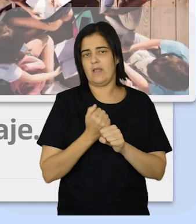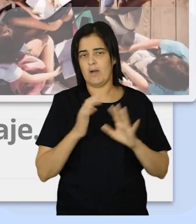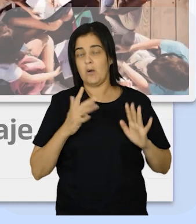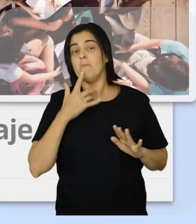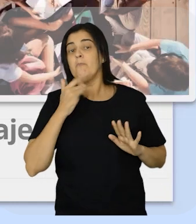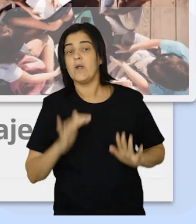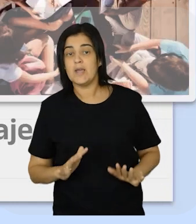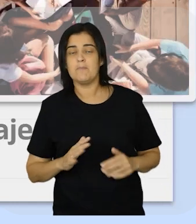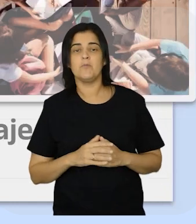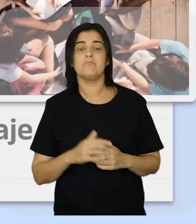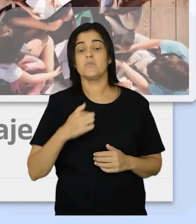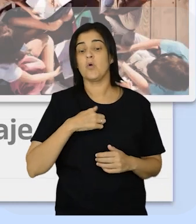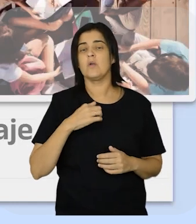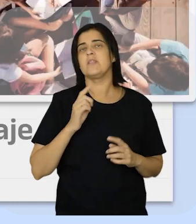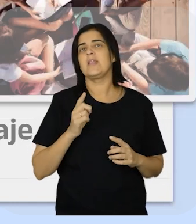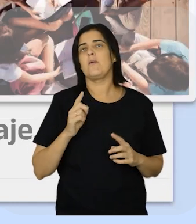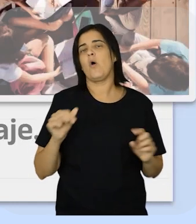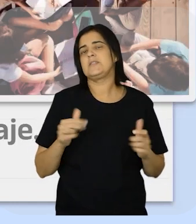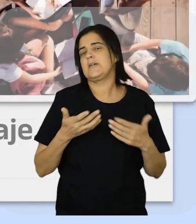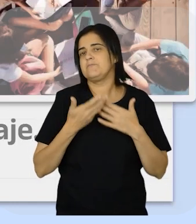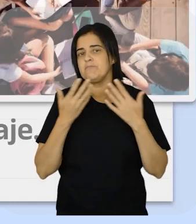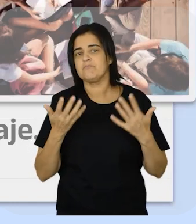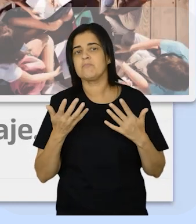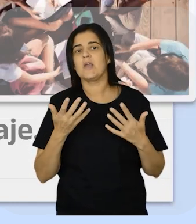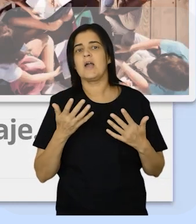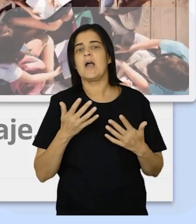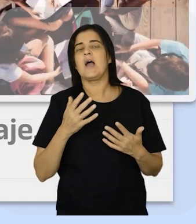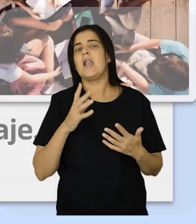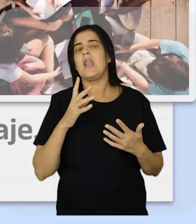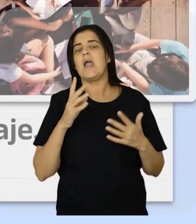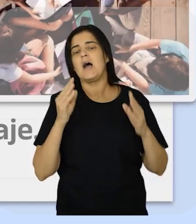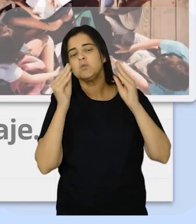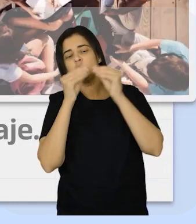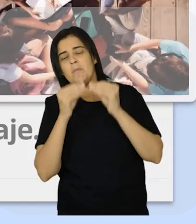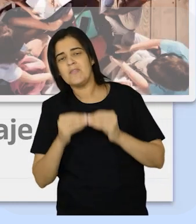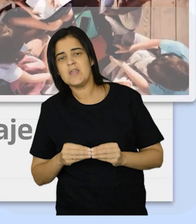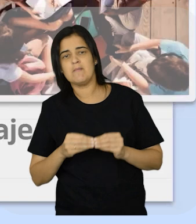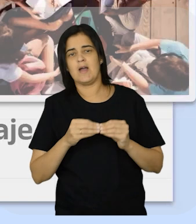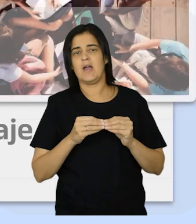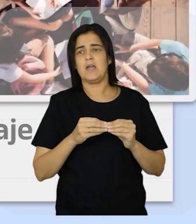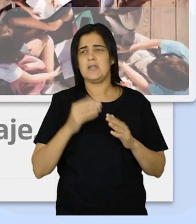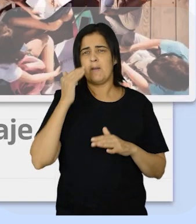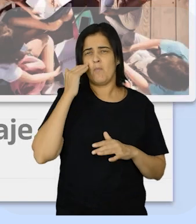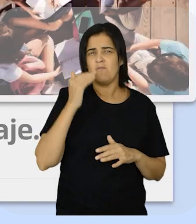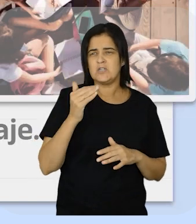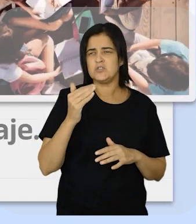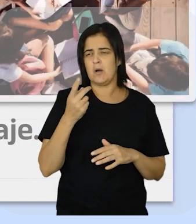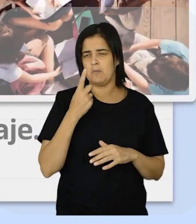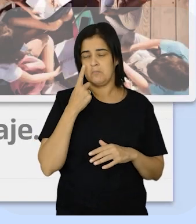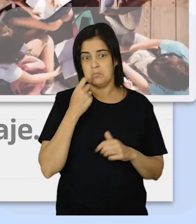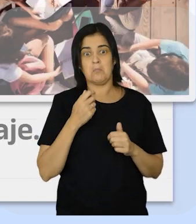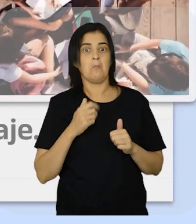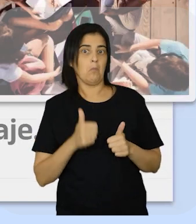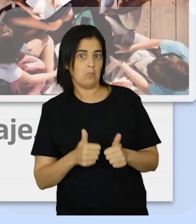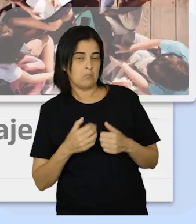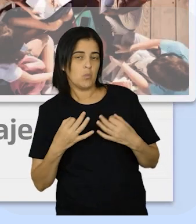Por ejemplo, si yo tengo que realizar la prueba sumativa y mi profesor percibe de que yo soy un buen